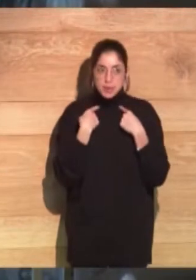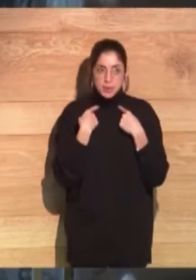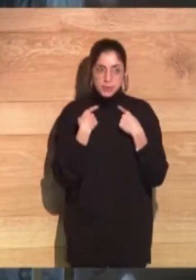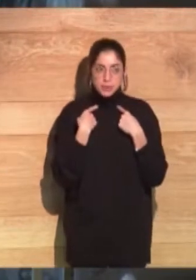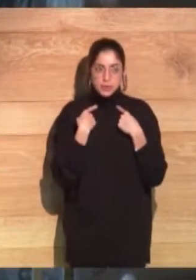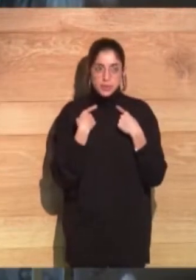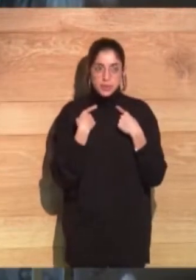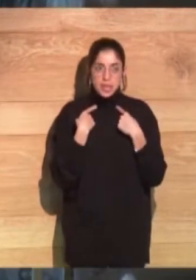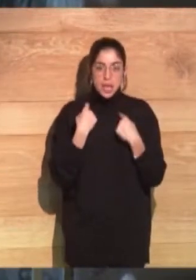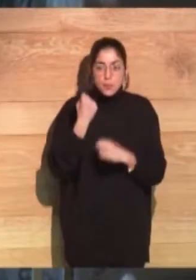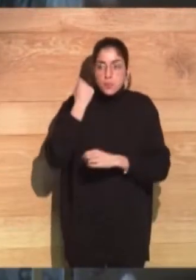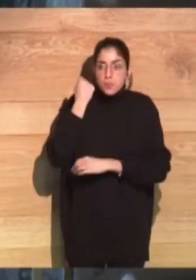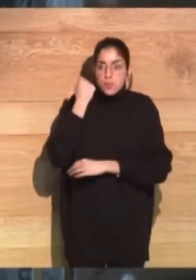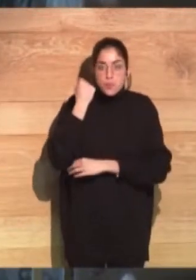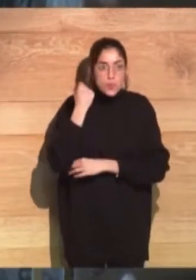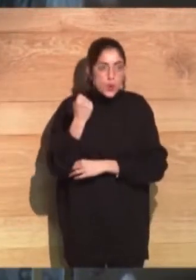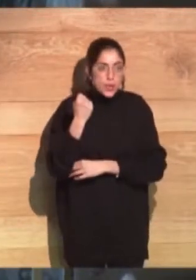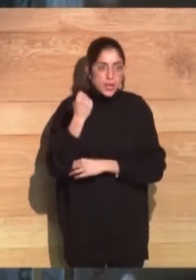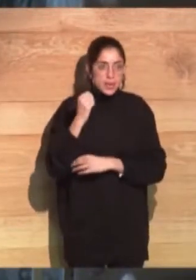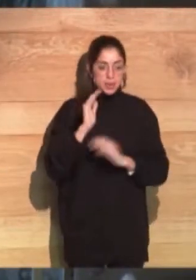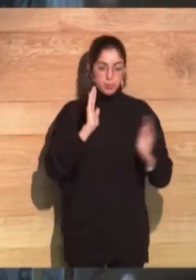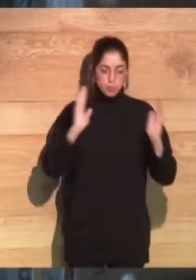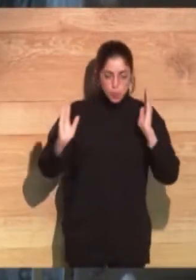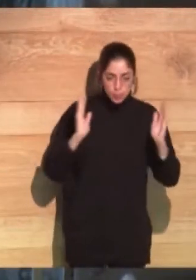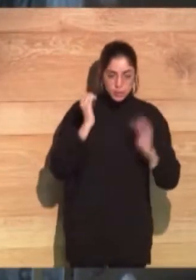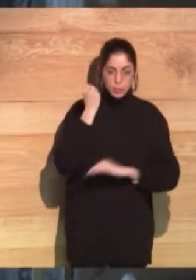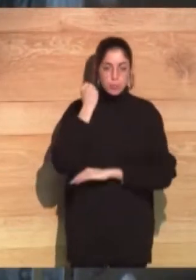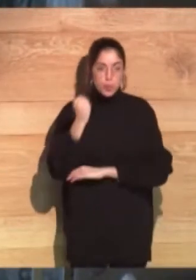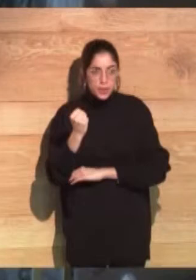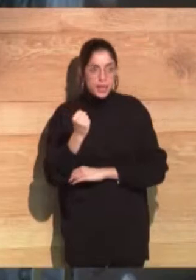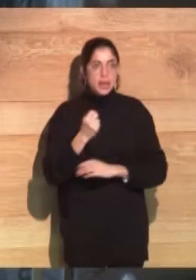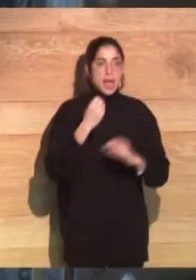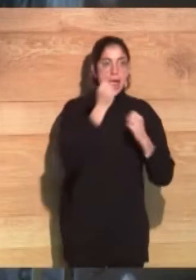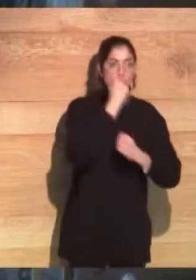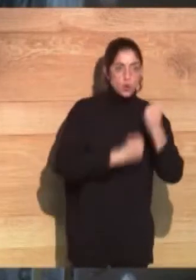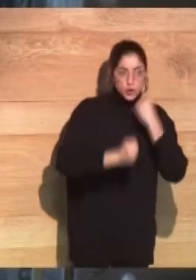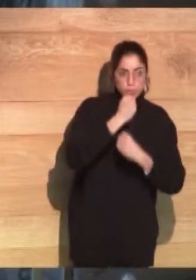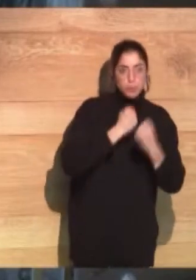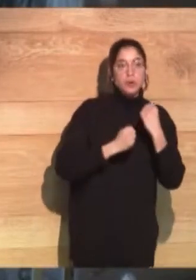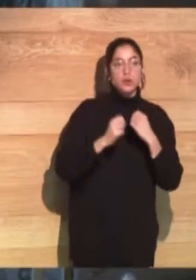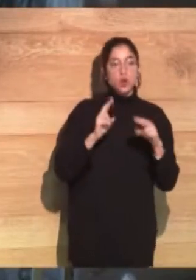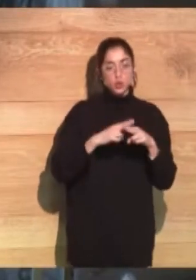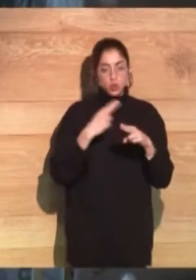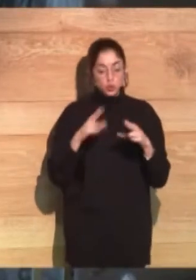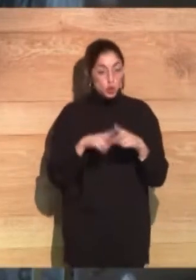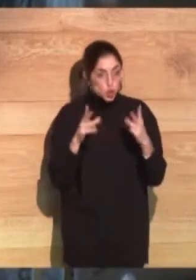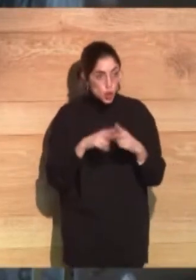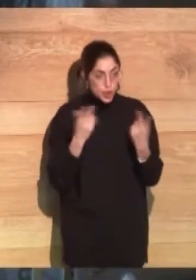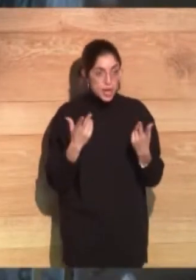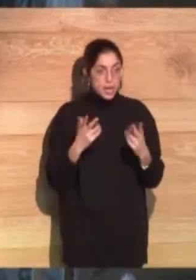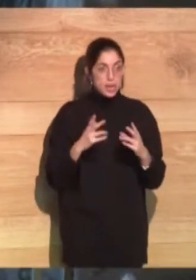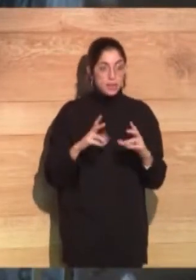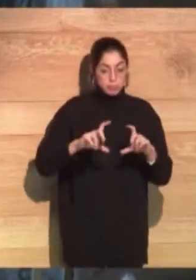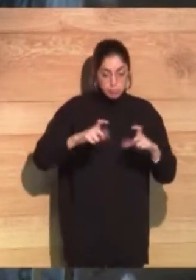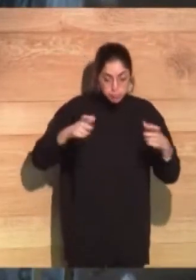inmenso poder que tiene en estos momentos, poder económico, poder social, del inmenso crecimiento que está teniendo el